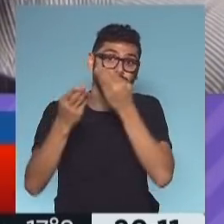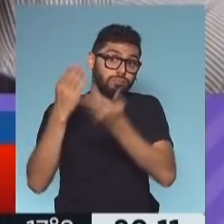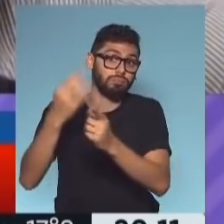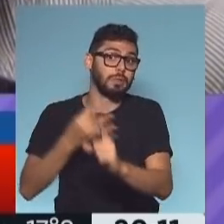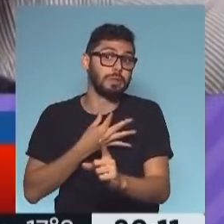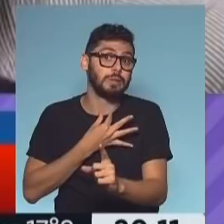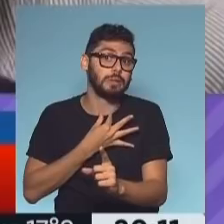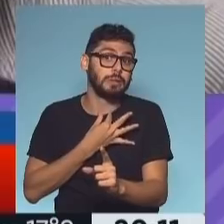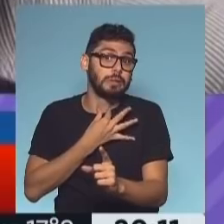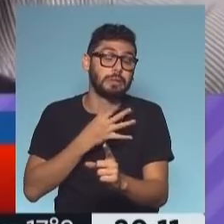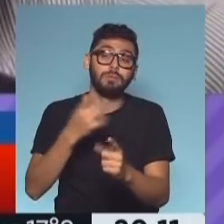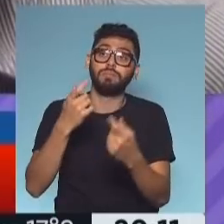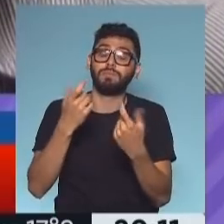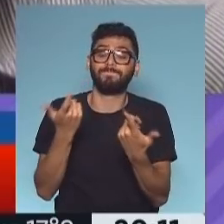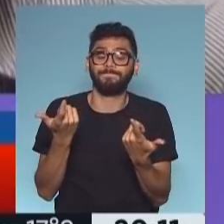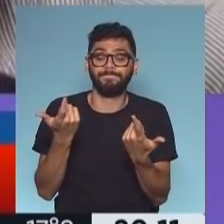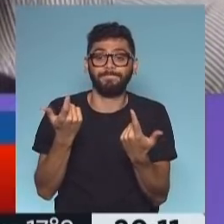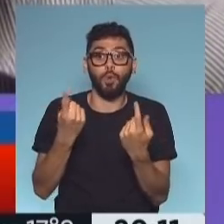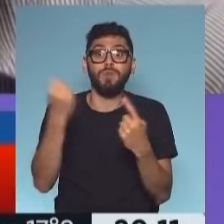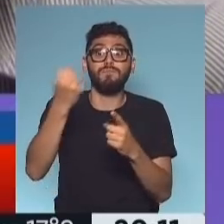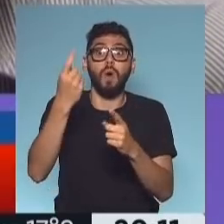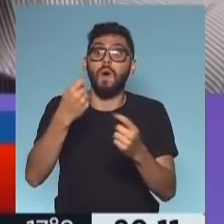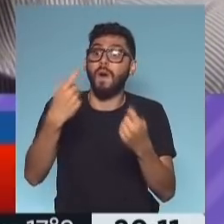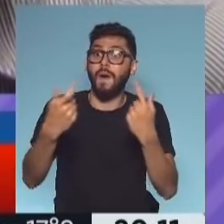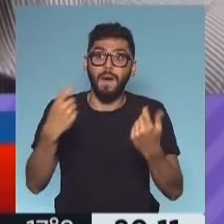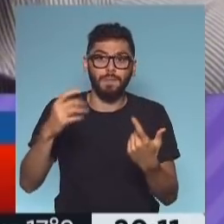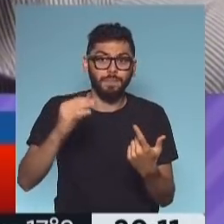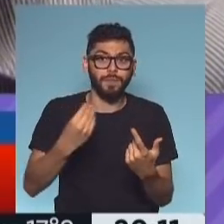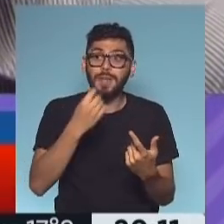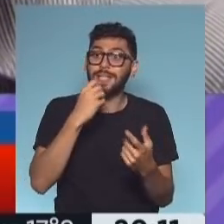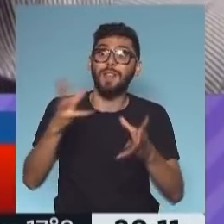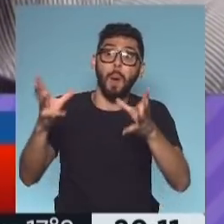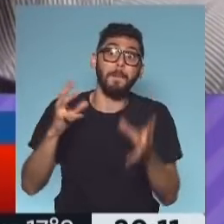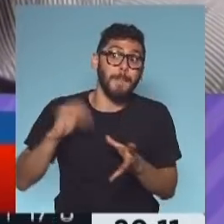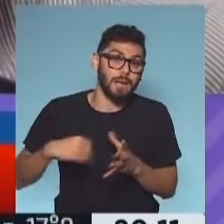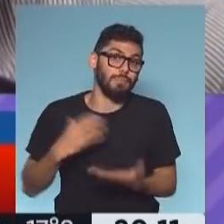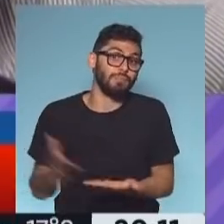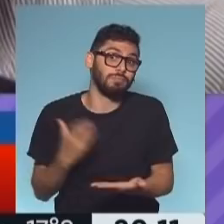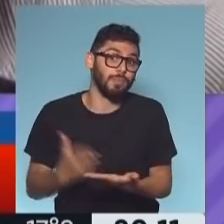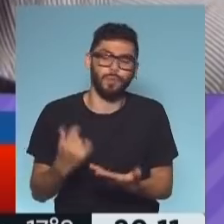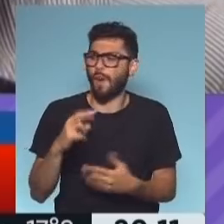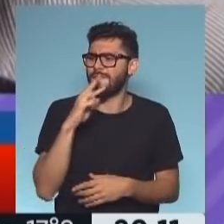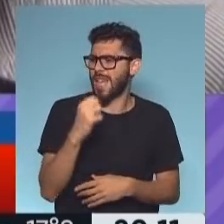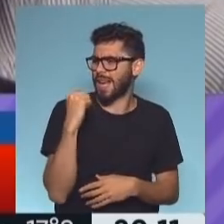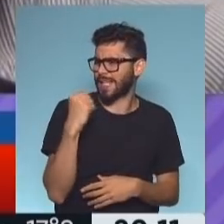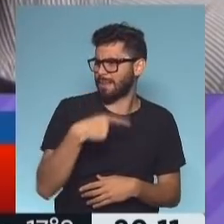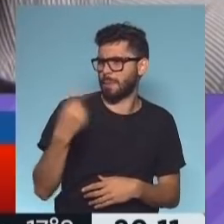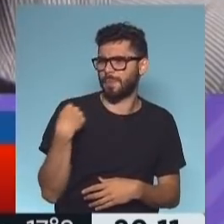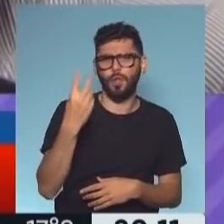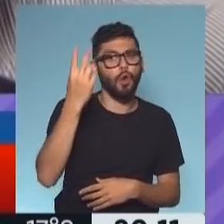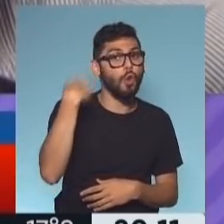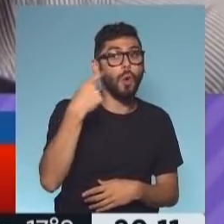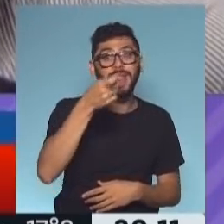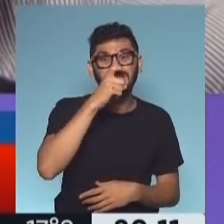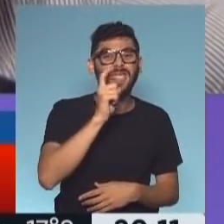y oferta escasa, ¿no? Un bien muy preciado. Así que, por supuesto, si tuviéramos vacunas, vacunaríamos más rápido. Nosotros llegamos a vacunar el día viernes, la semana pasada, 97.000